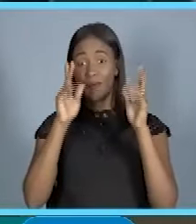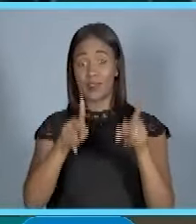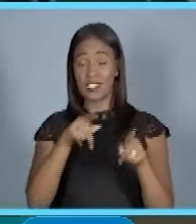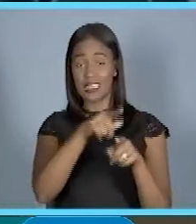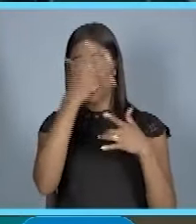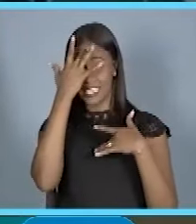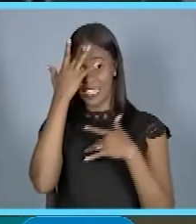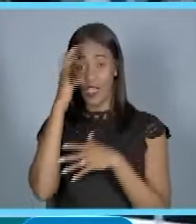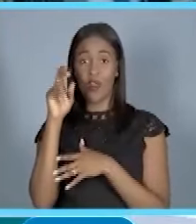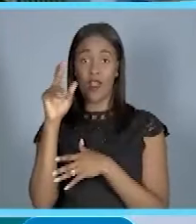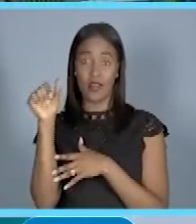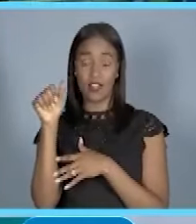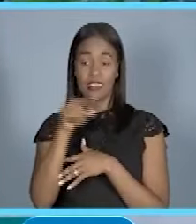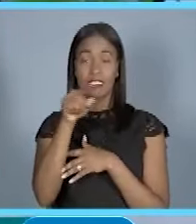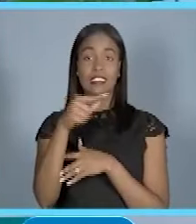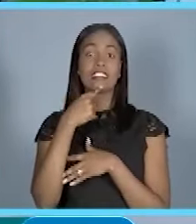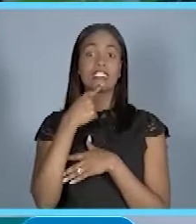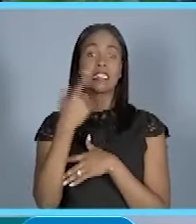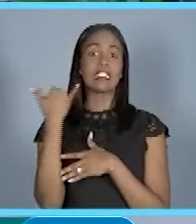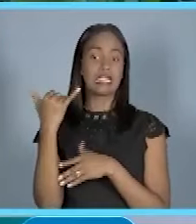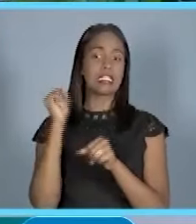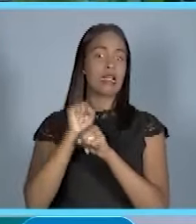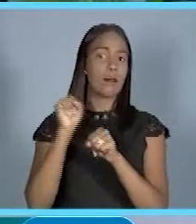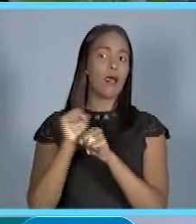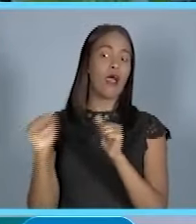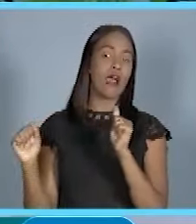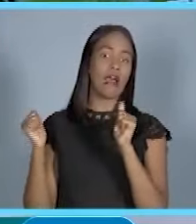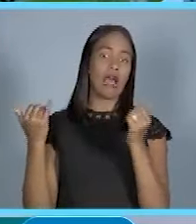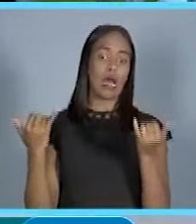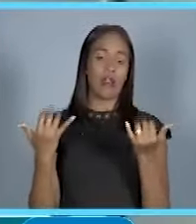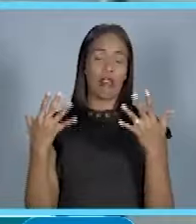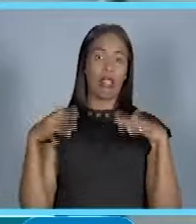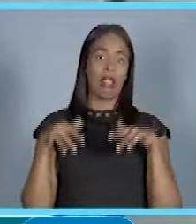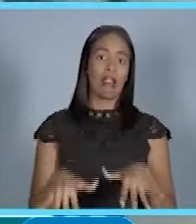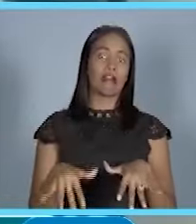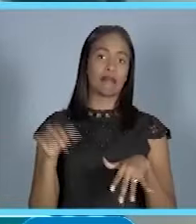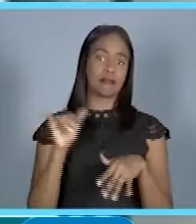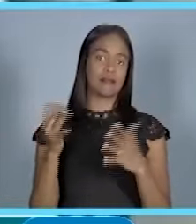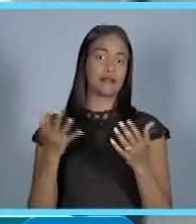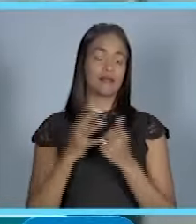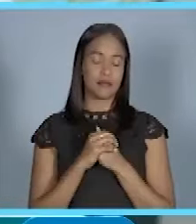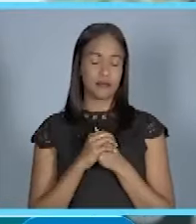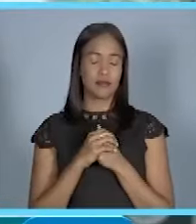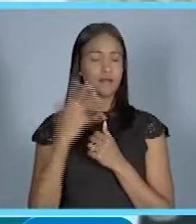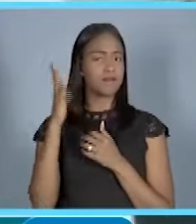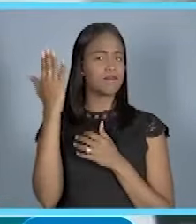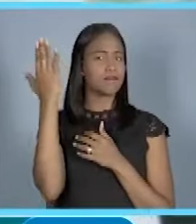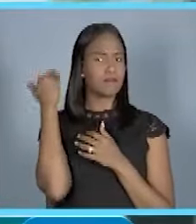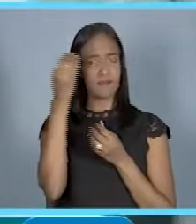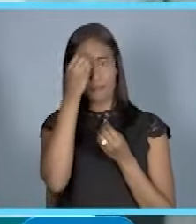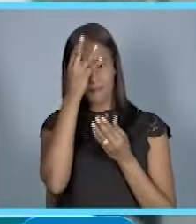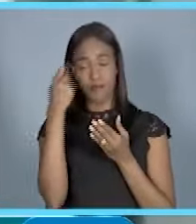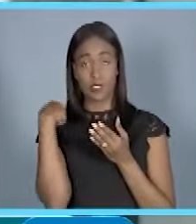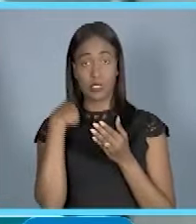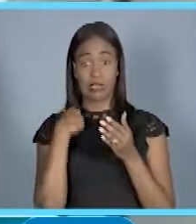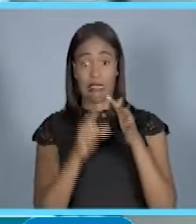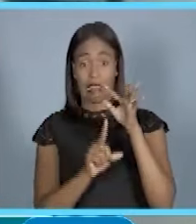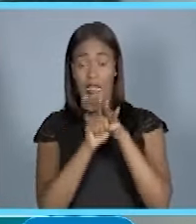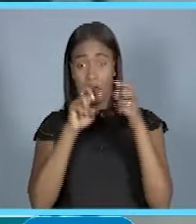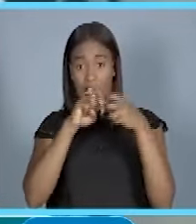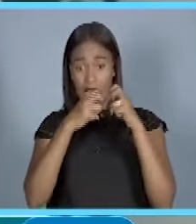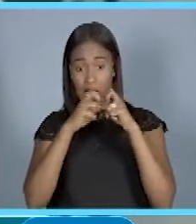cólera, quienes alegan estar trabajando a manos peladas. Como ya se ha mencionado que tenemos dificultades, tenemos carencia